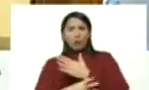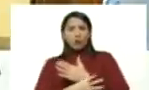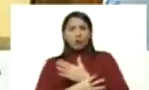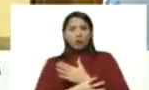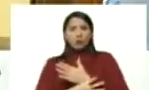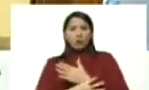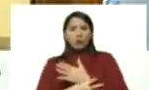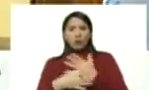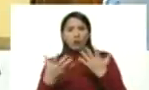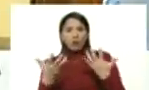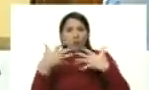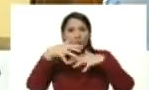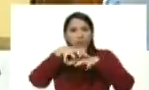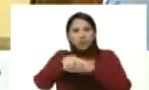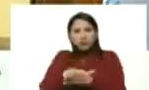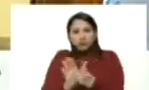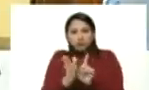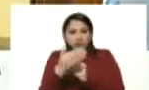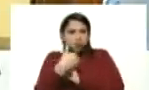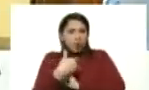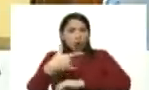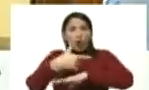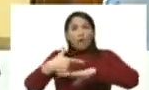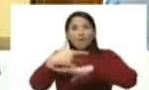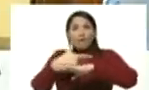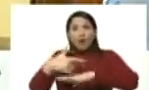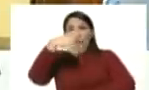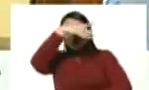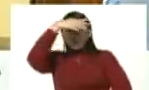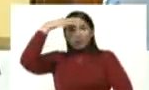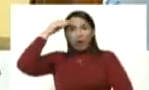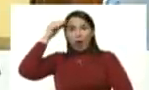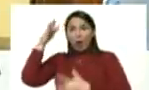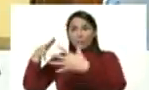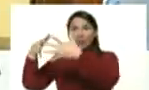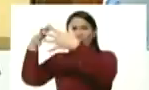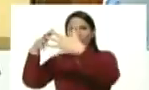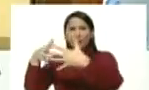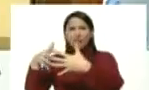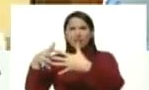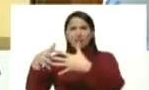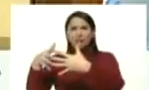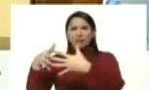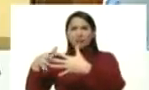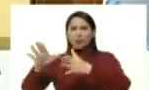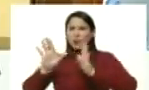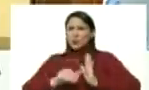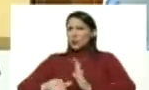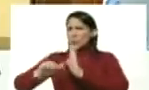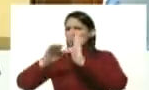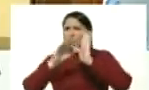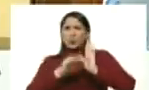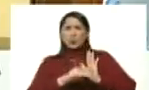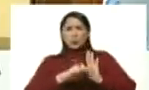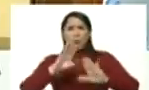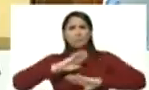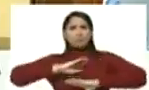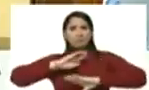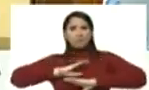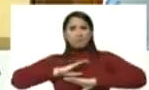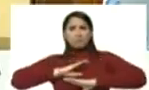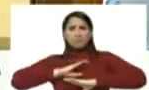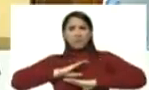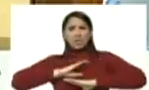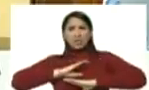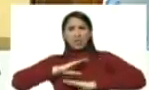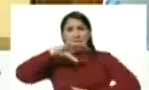en combinación con el gobierno de Donald Trump, remata bienes del Estado venezolano, de